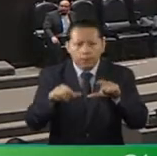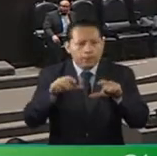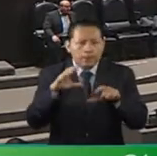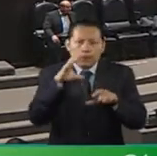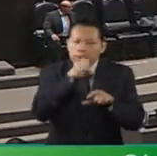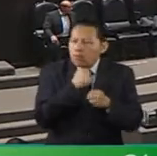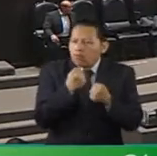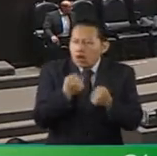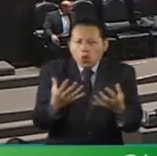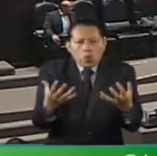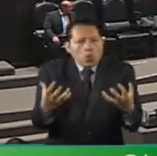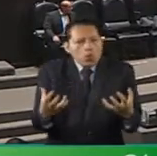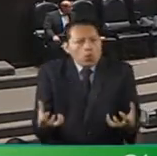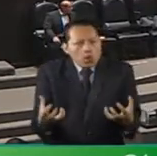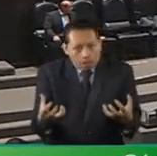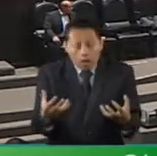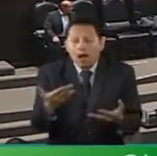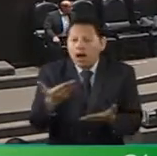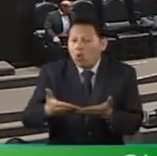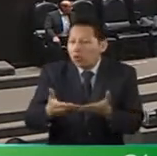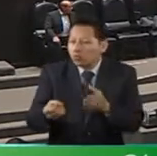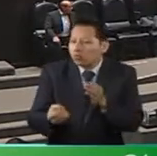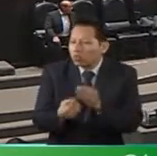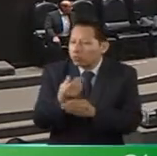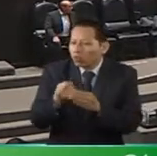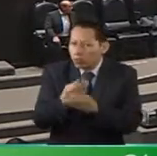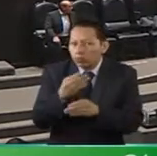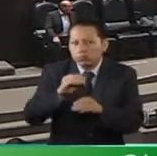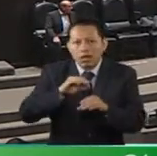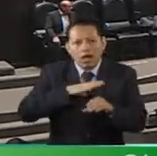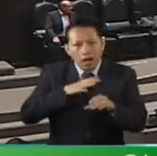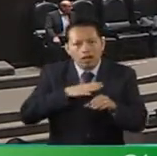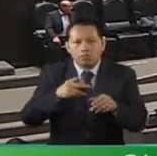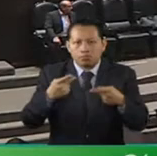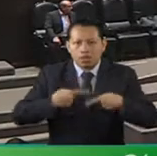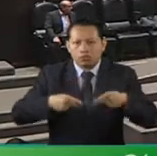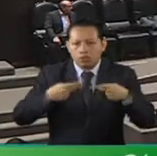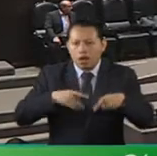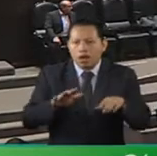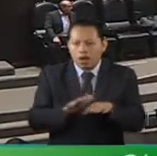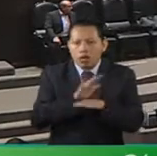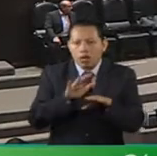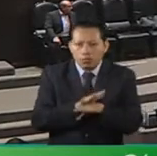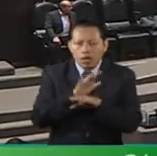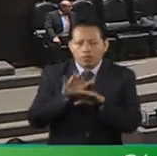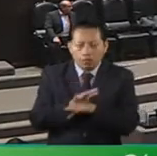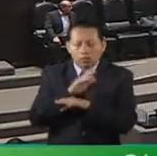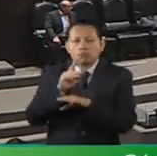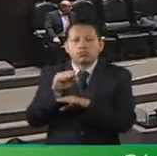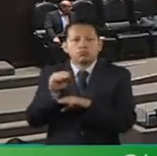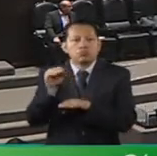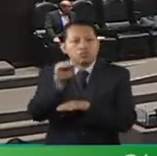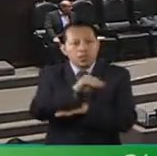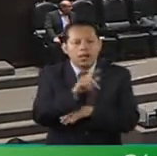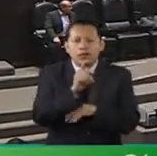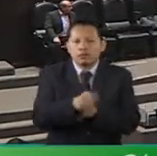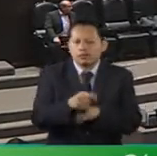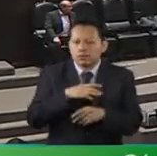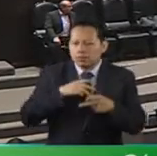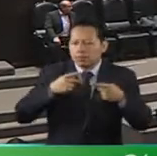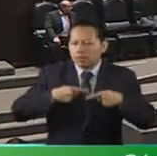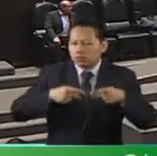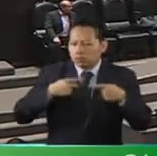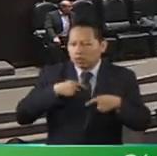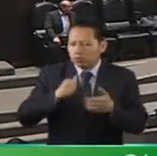este año también que acecha a nuevos desplazados climáticos, en este año donde las ciudades cada vez les tiene a sus personas